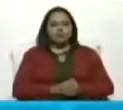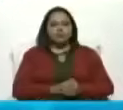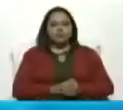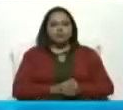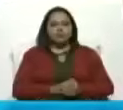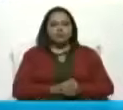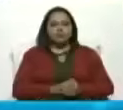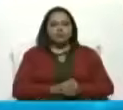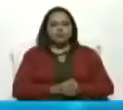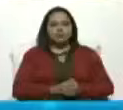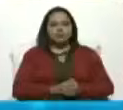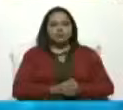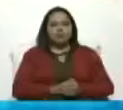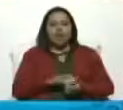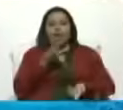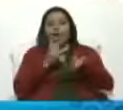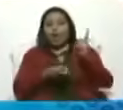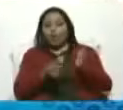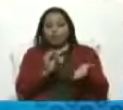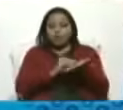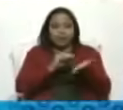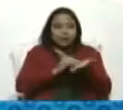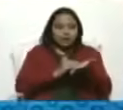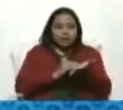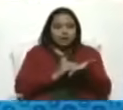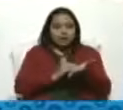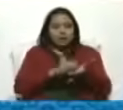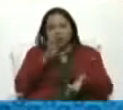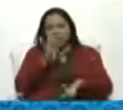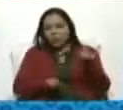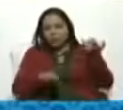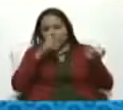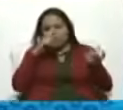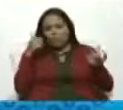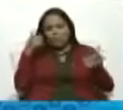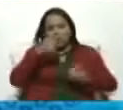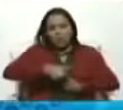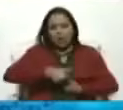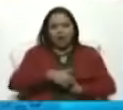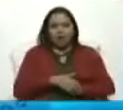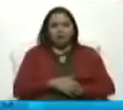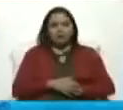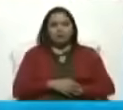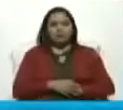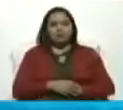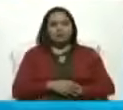Por momentos, en estos años,